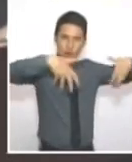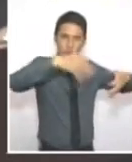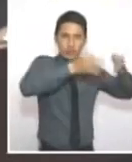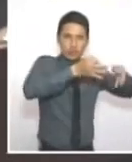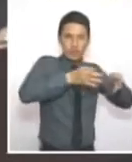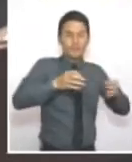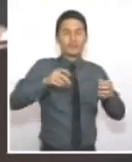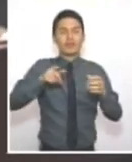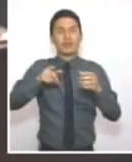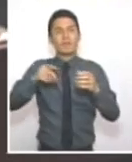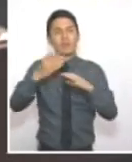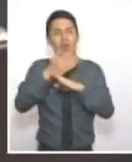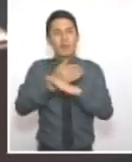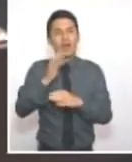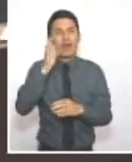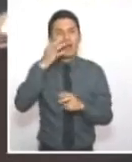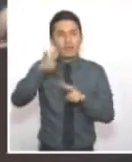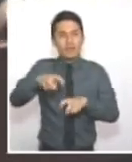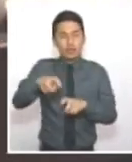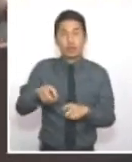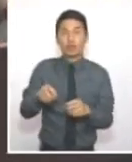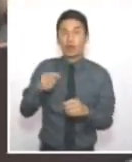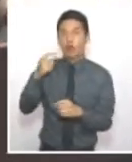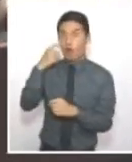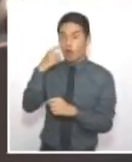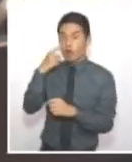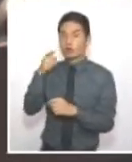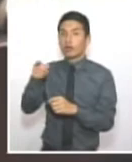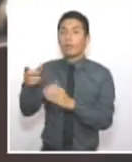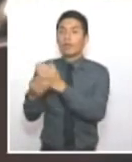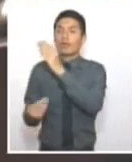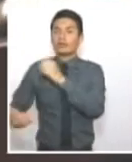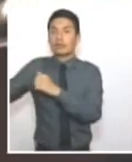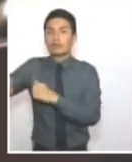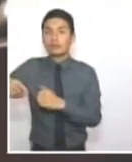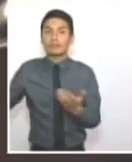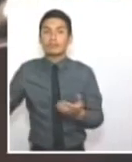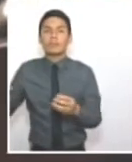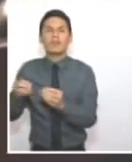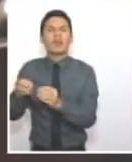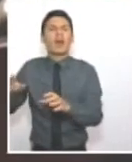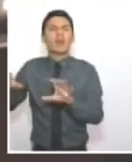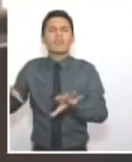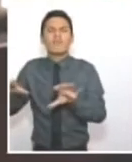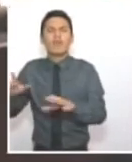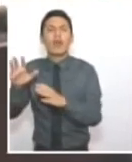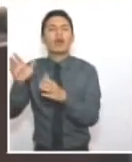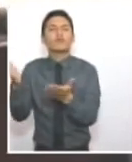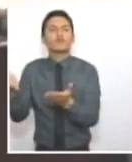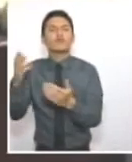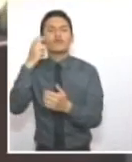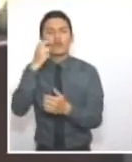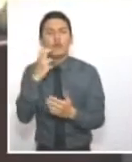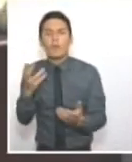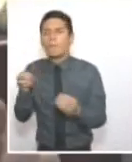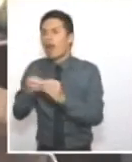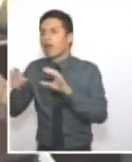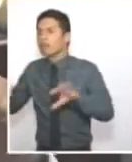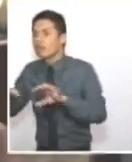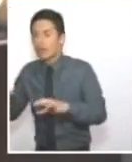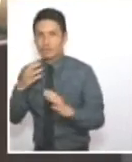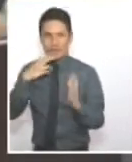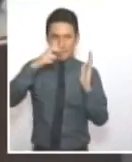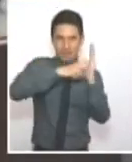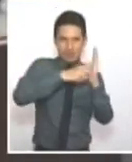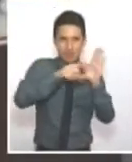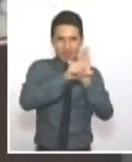podemos condenar al olvido de la pobreza. ¿O qué otras actividades hay en el Chocó, aparte de esa